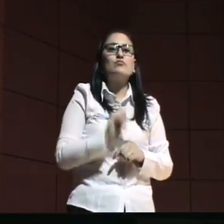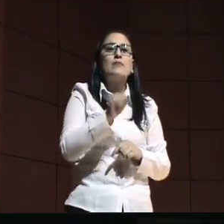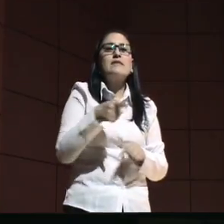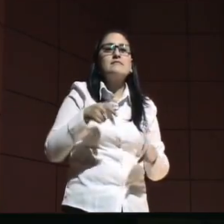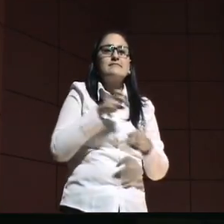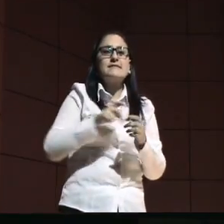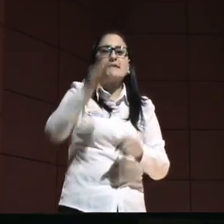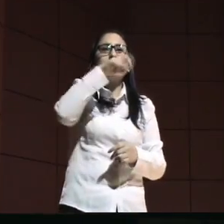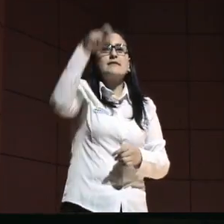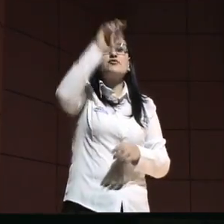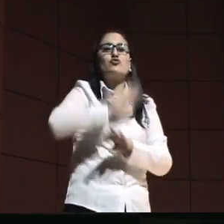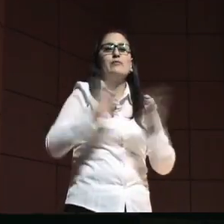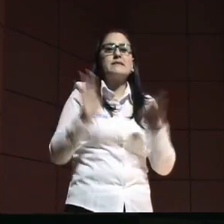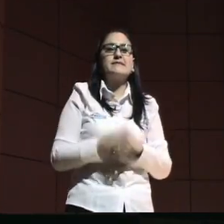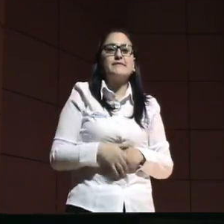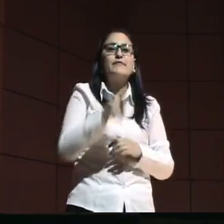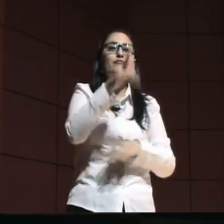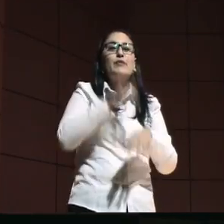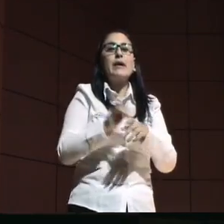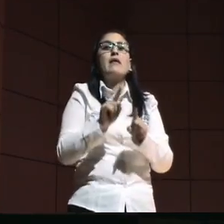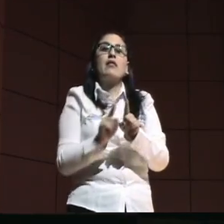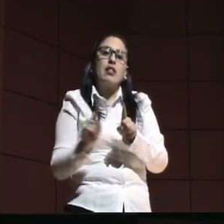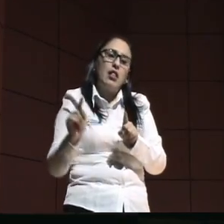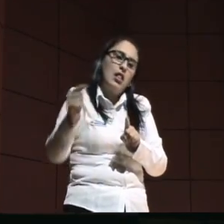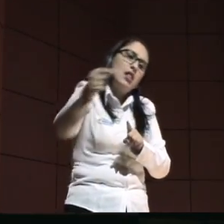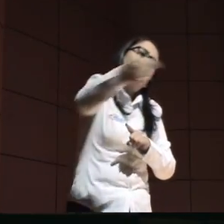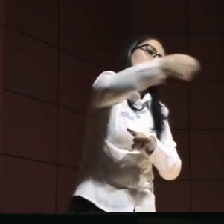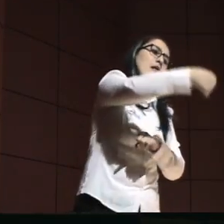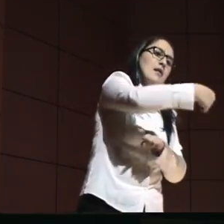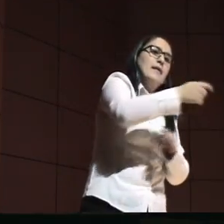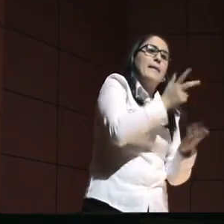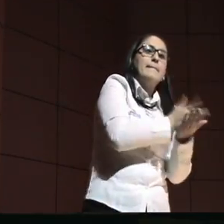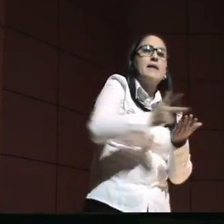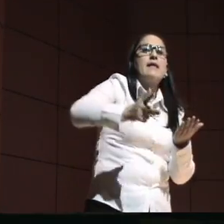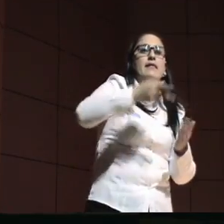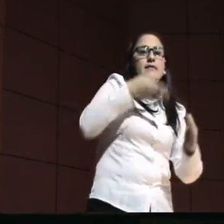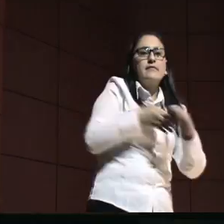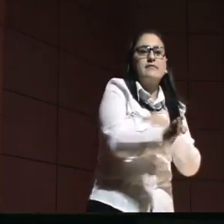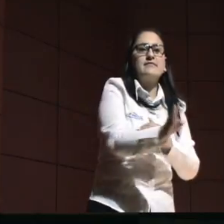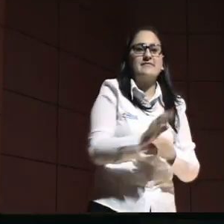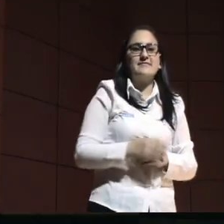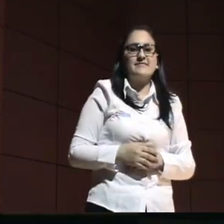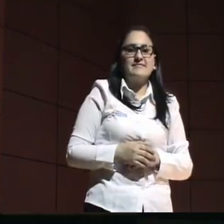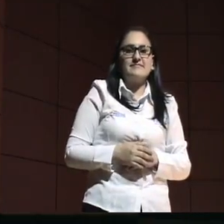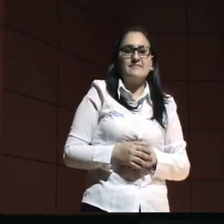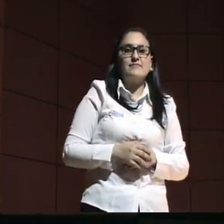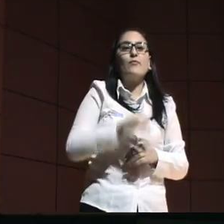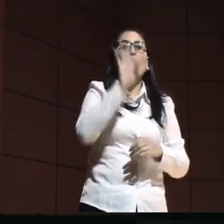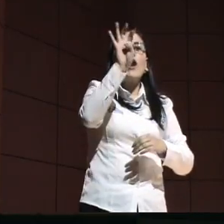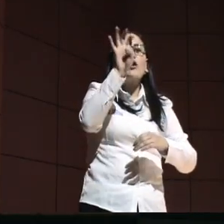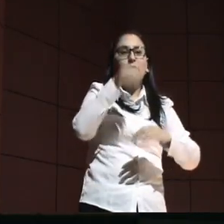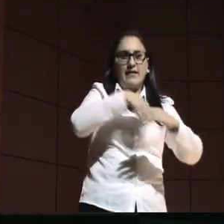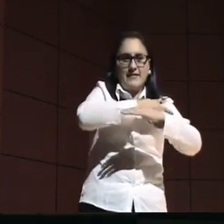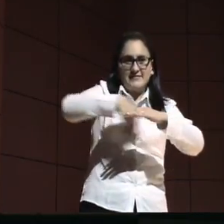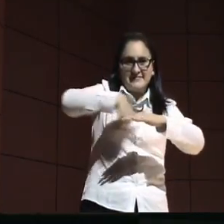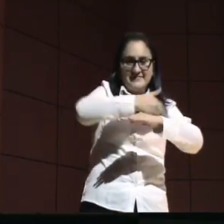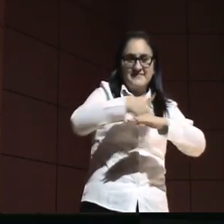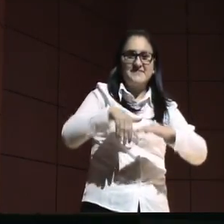porque son solo escaleras. Le toca dar la vuelta y entrar por el parqueadero. Por la novena.